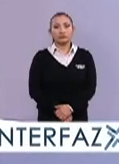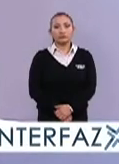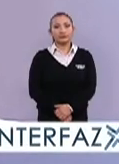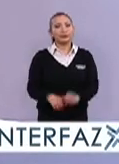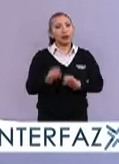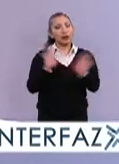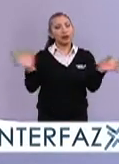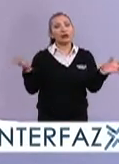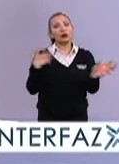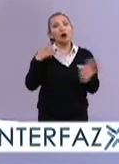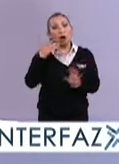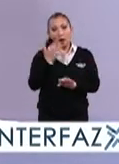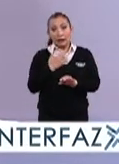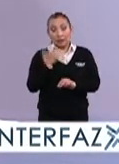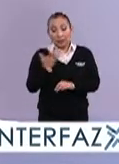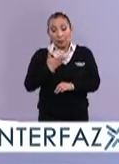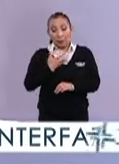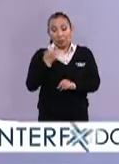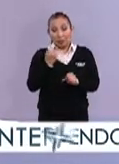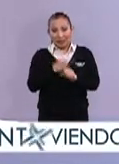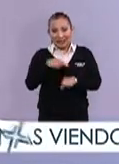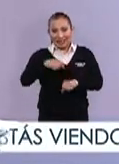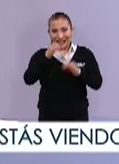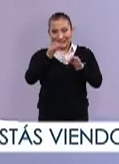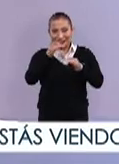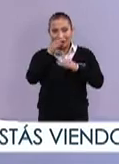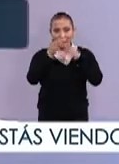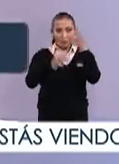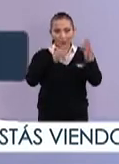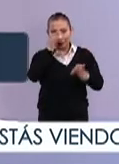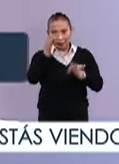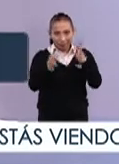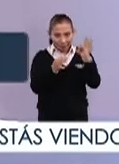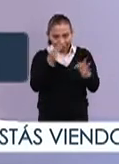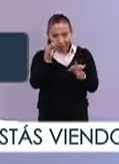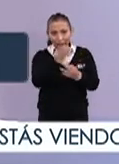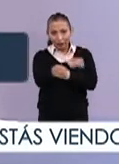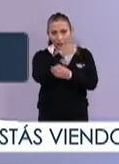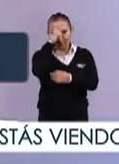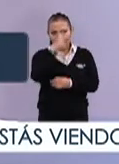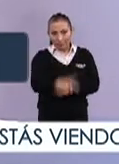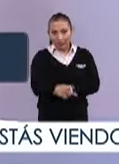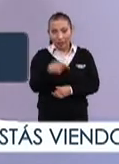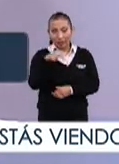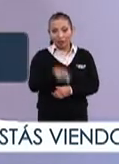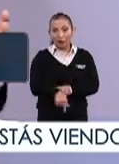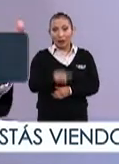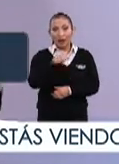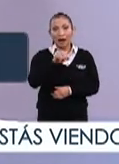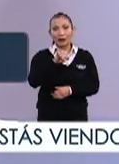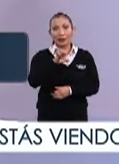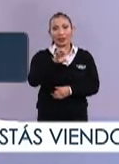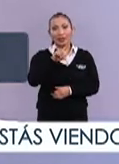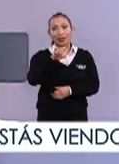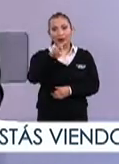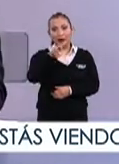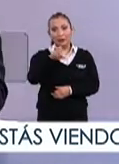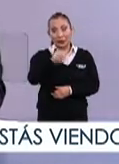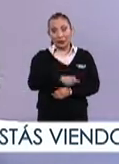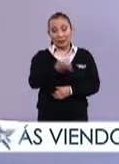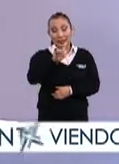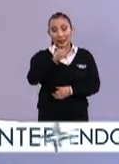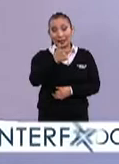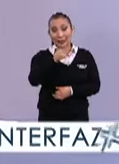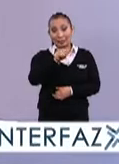Así es, y tuvimos la oportunidad desde la Agencia Informativa de Educación de México, la AYADMX, por supuesto Televisión